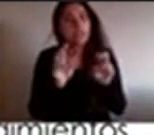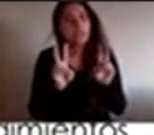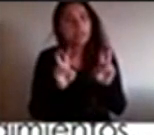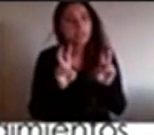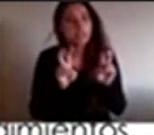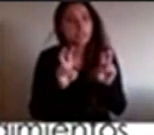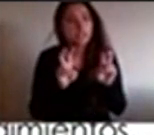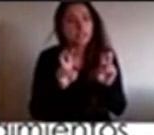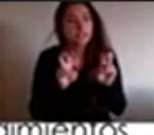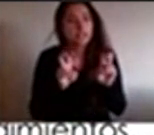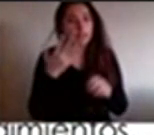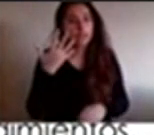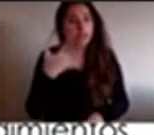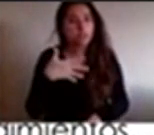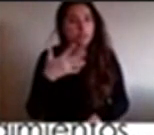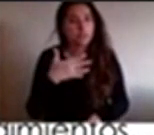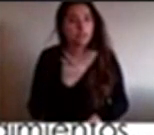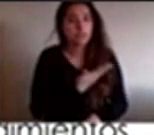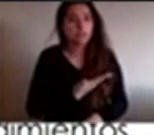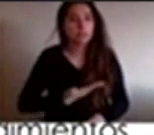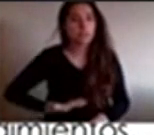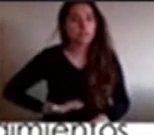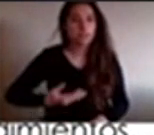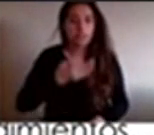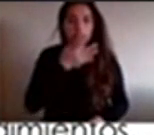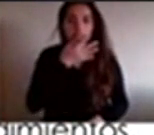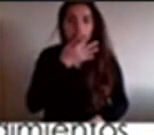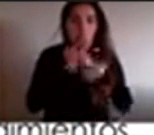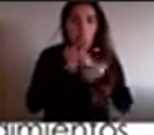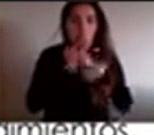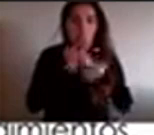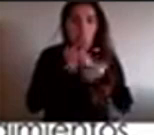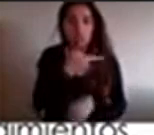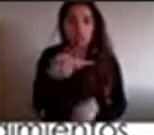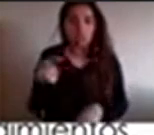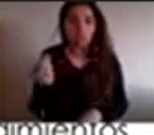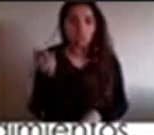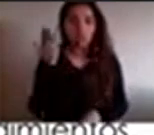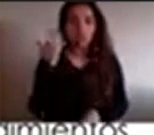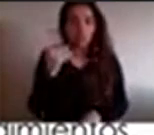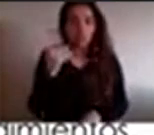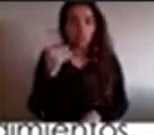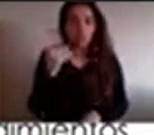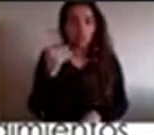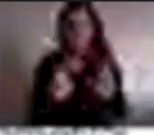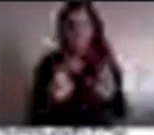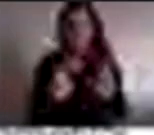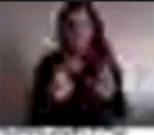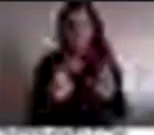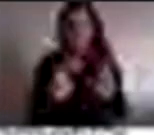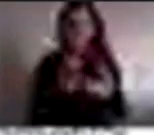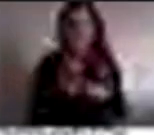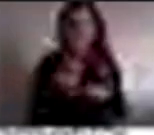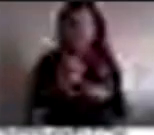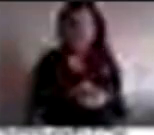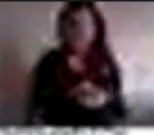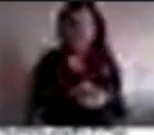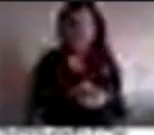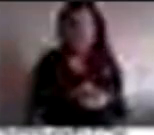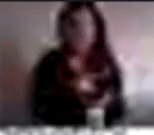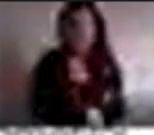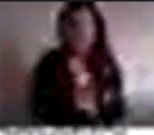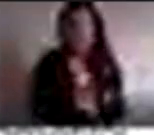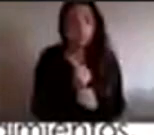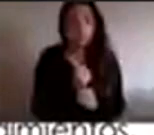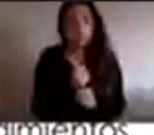anunciado nuestro presidente de la República hace algunas semanas atrás, que se denomina subsidio al empleo. Y dentro del plan